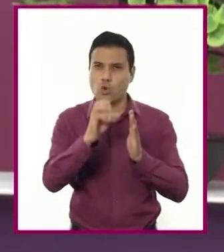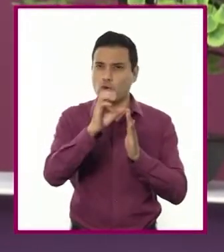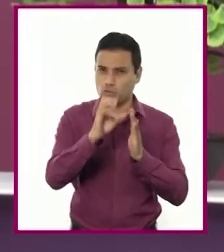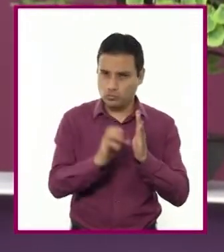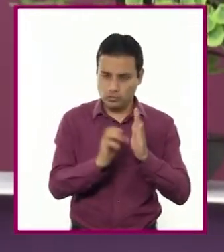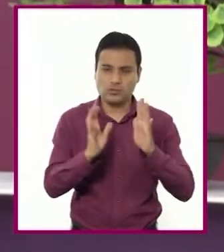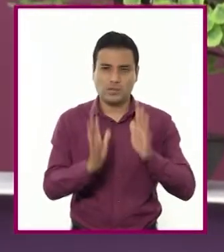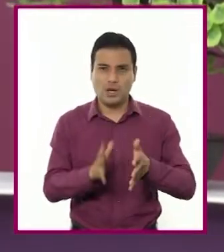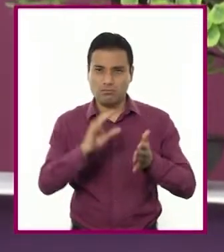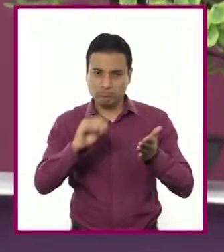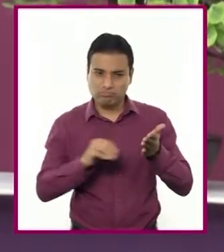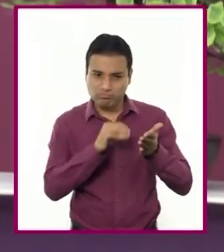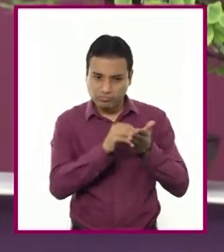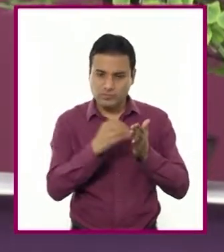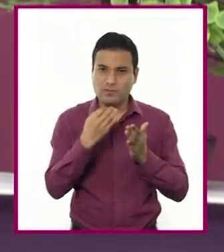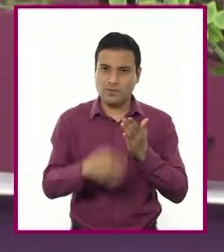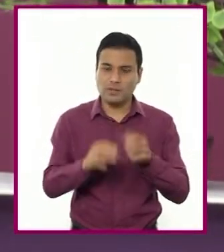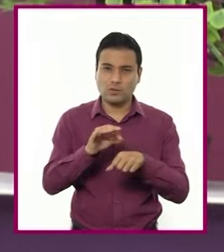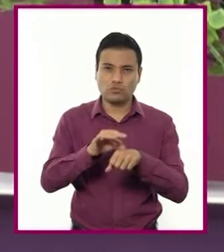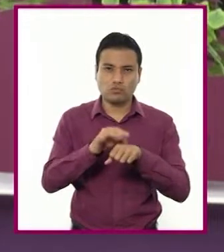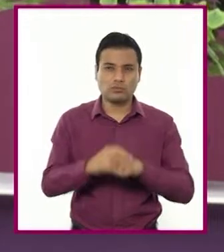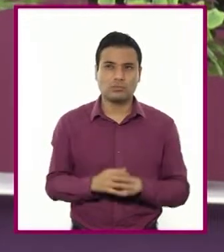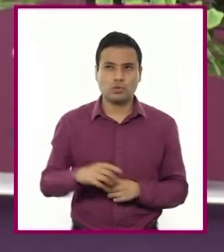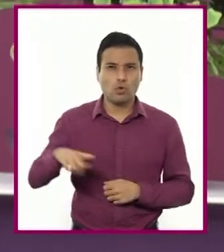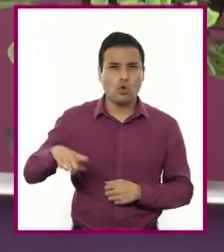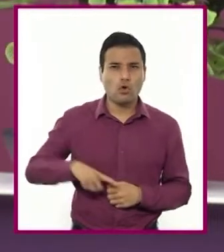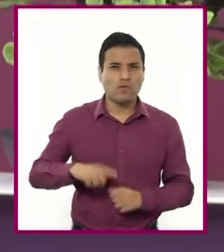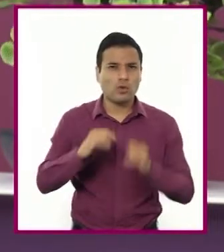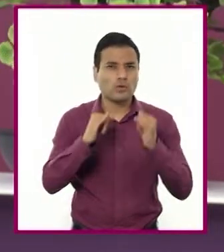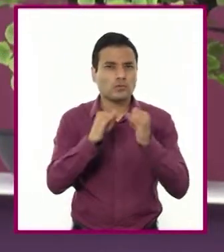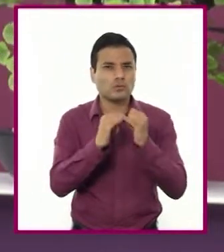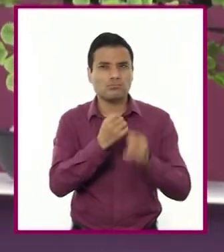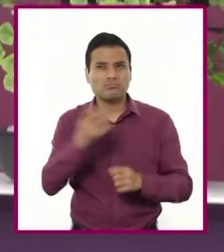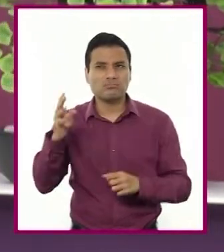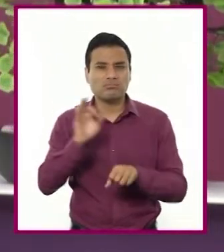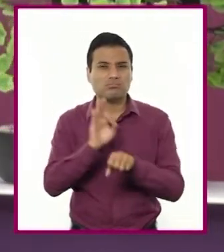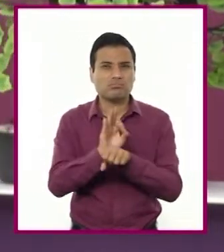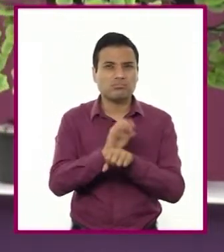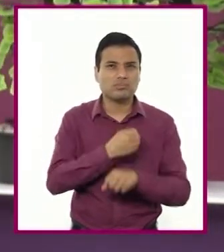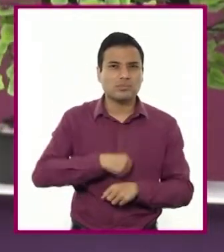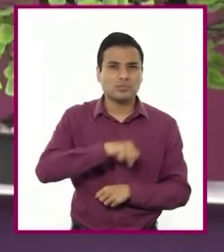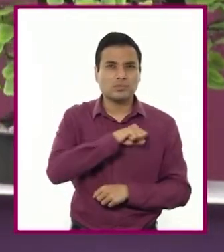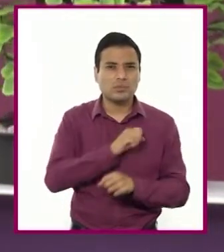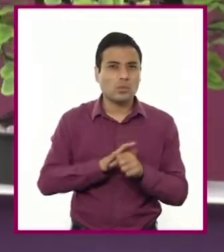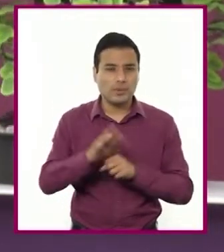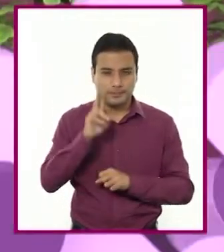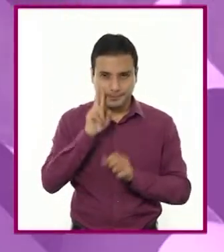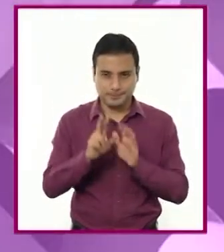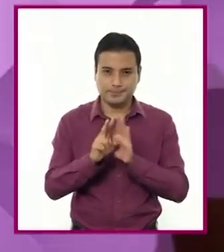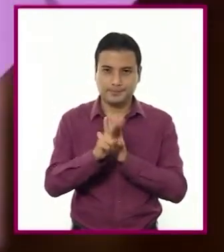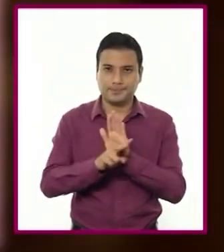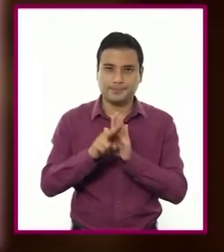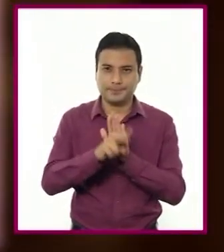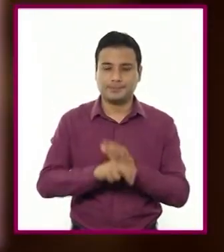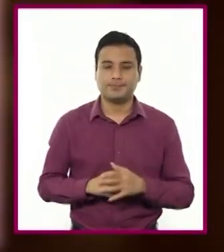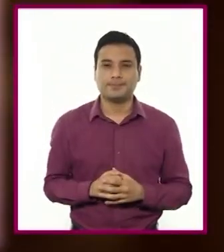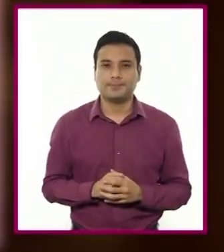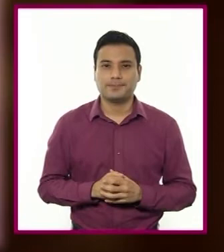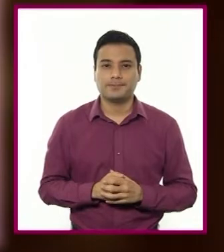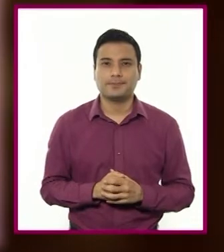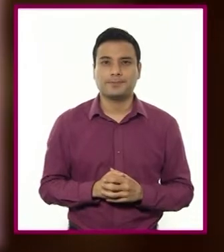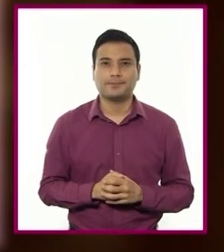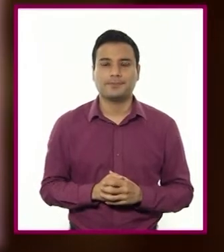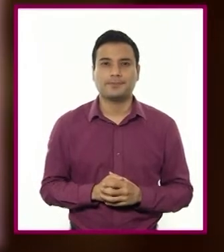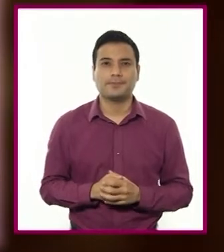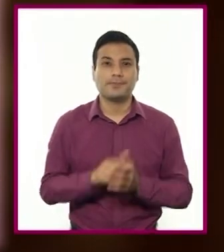Constitución. ¿Qué instituciones del Estado protegen el derecho a la salud? Veamos esta cápsula. El derecho a la